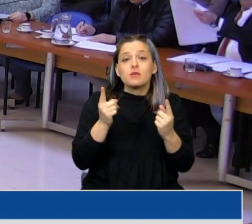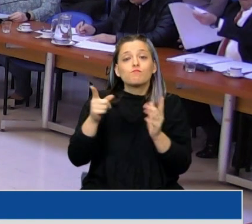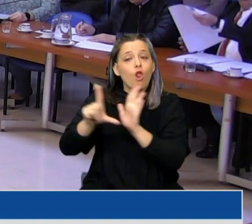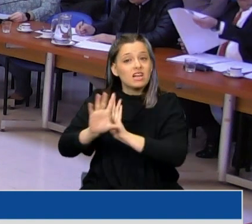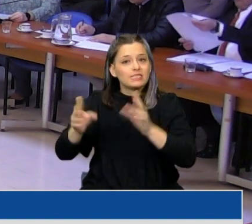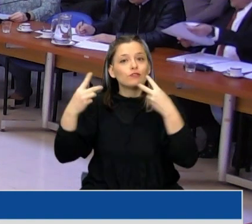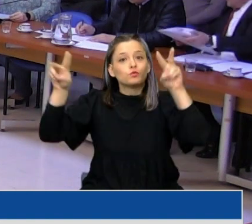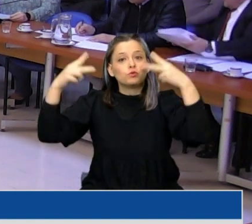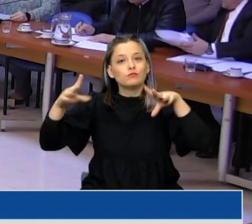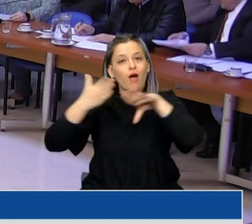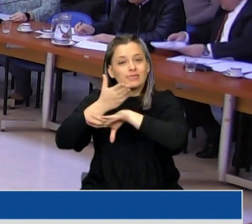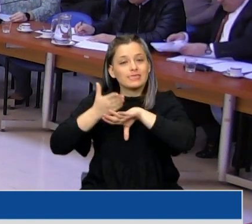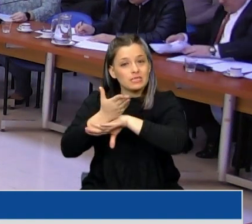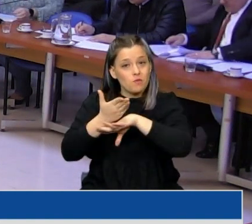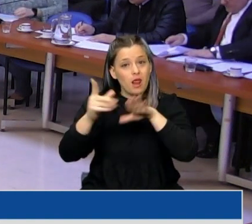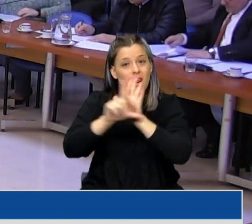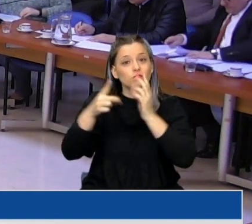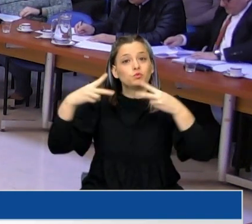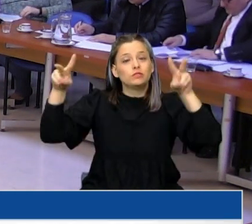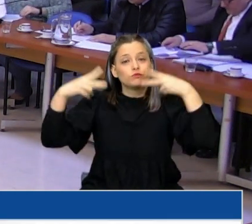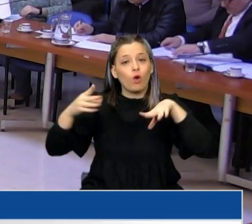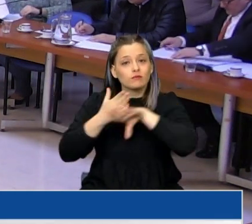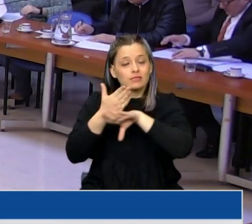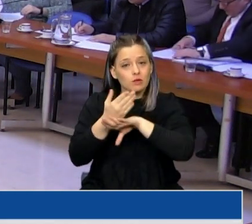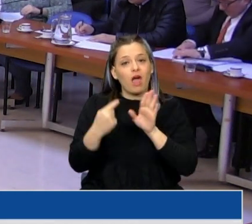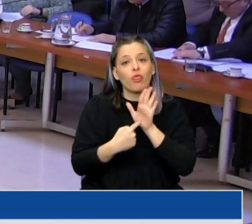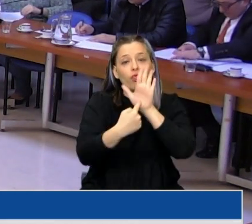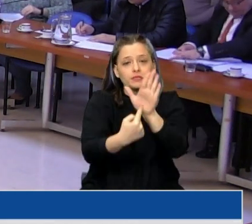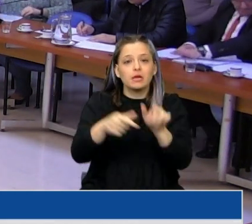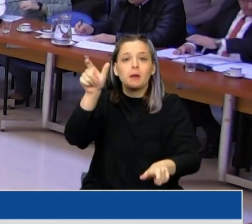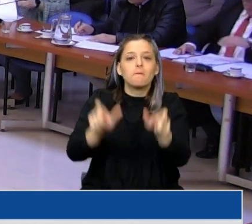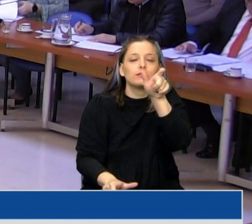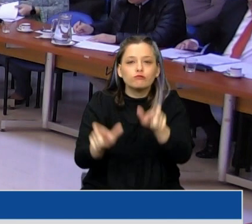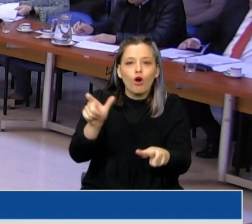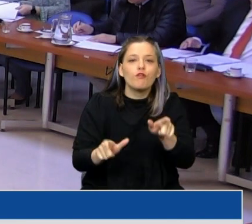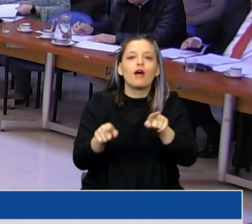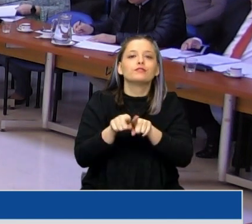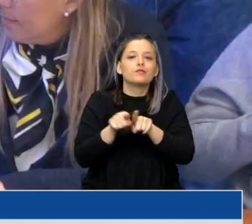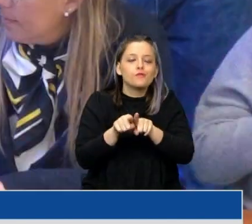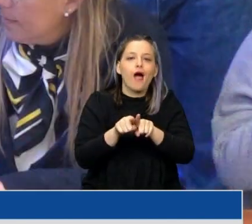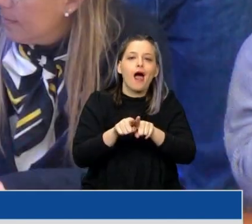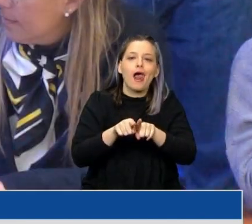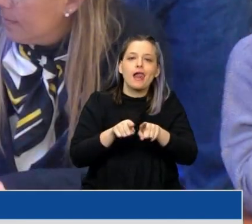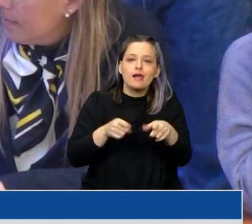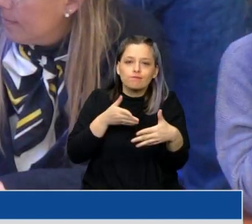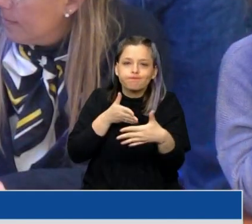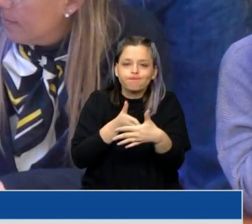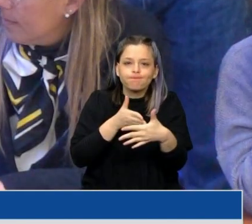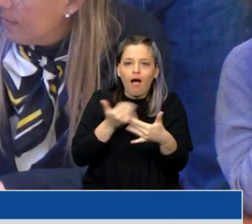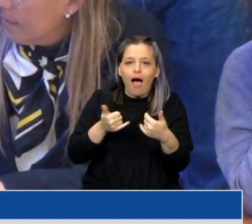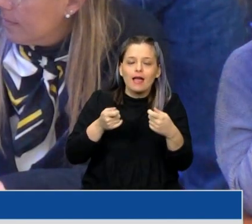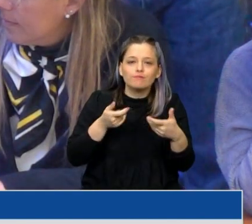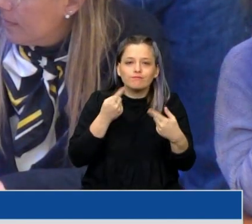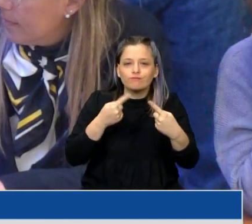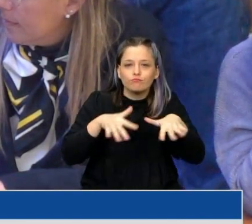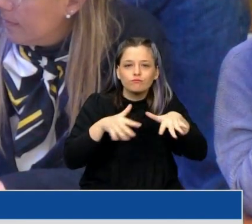turismo accesible, que hablaba de personas con movilidad reducida o comunicación reducida, a lo que establece